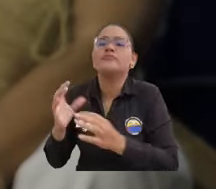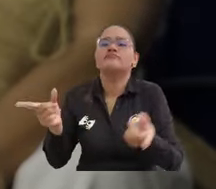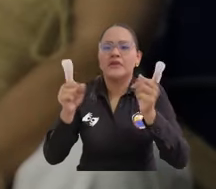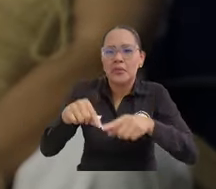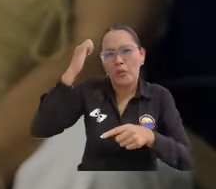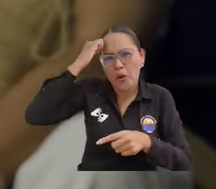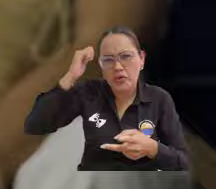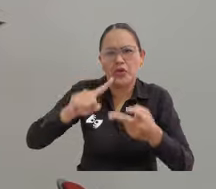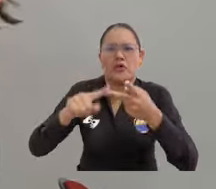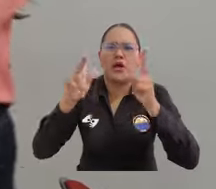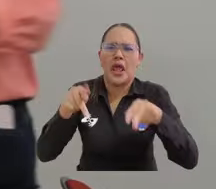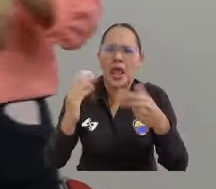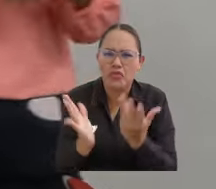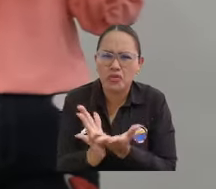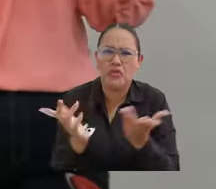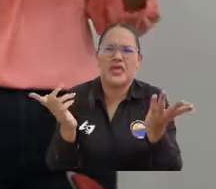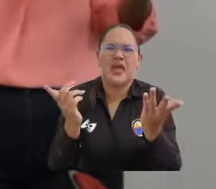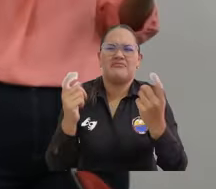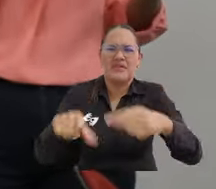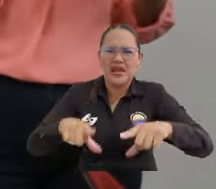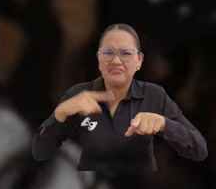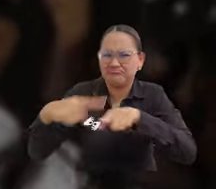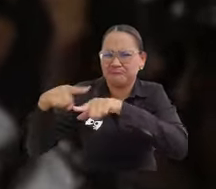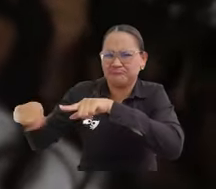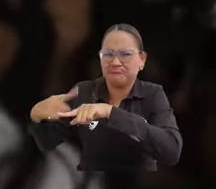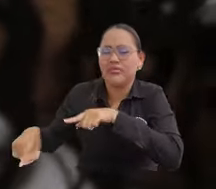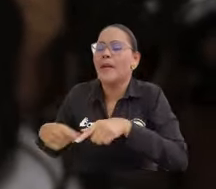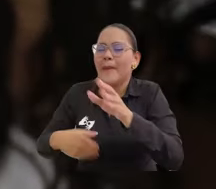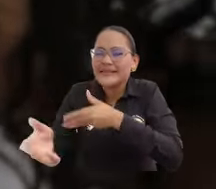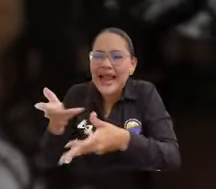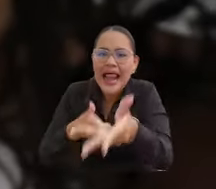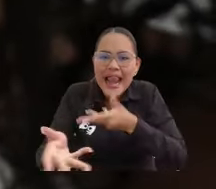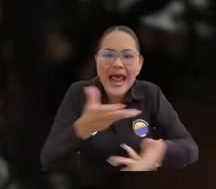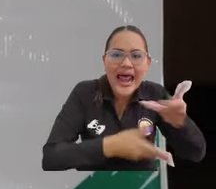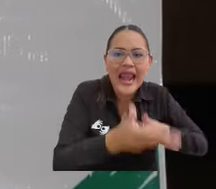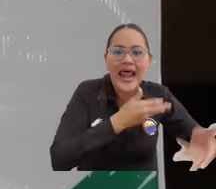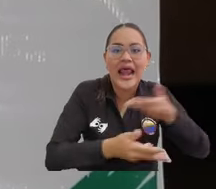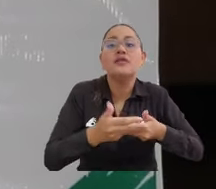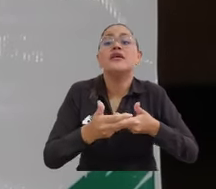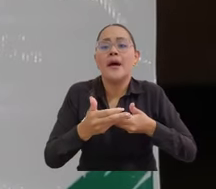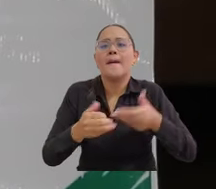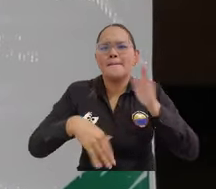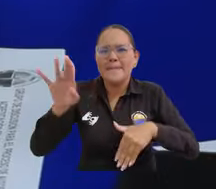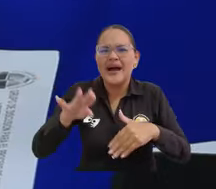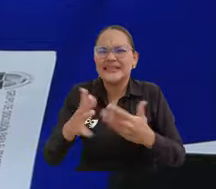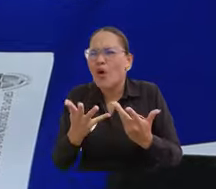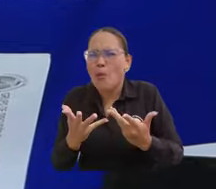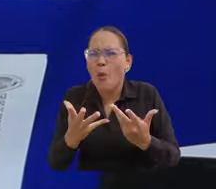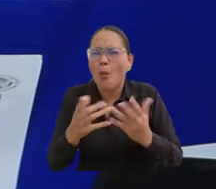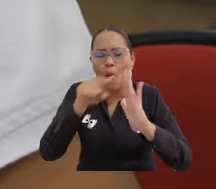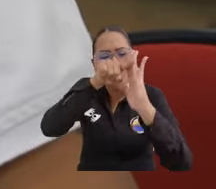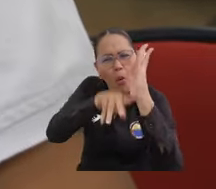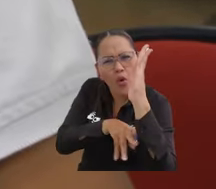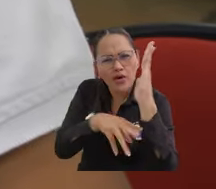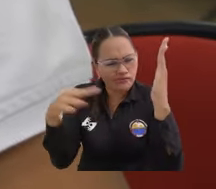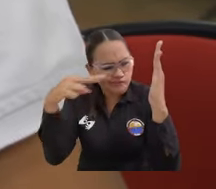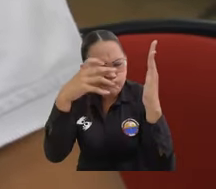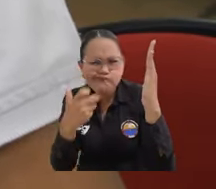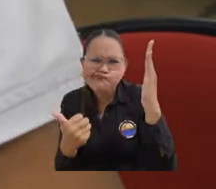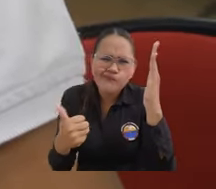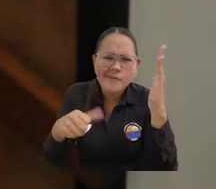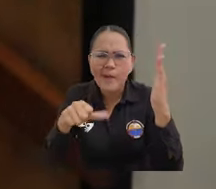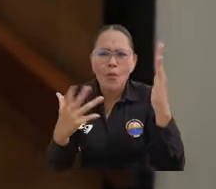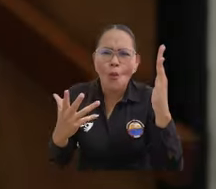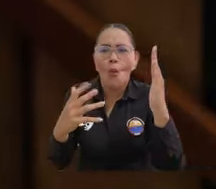encuentros entre todos los estamentos del programa académico, comenzó esta ruta hacia la acreditación en los que se hizo una exhaustiva revisión